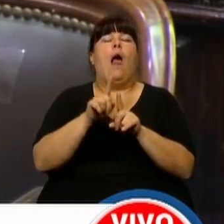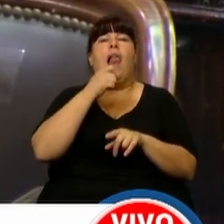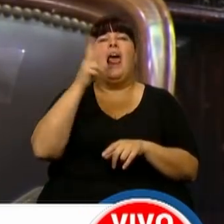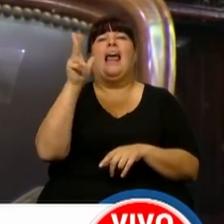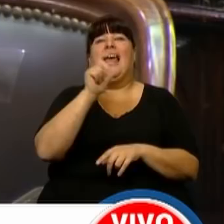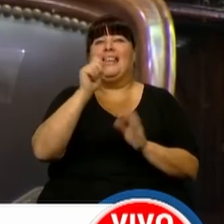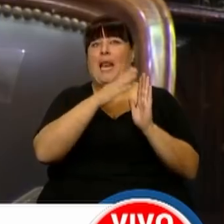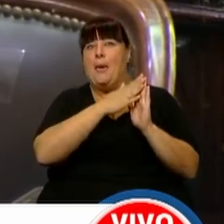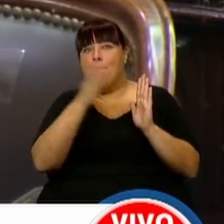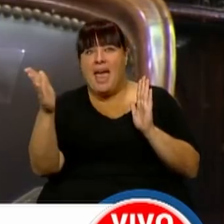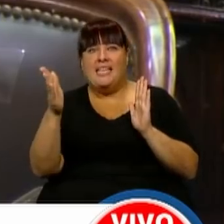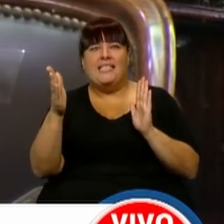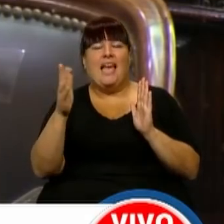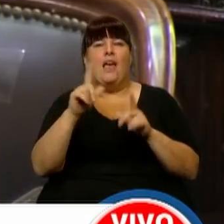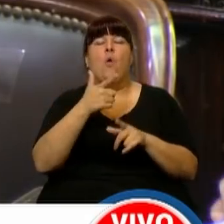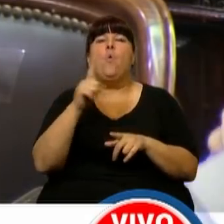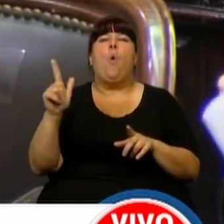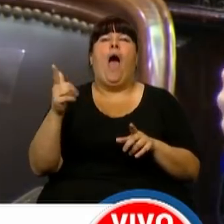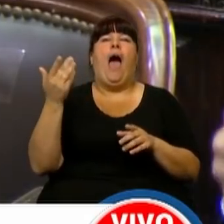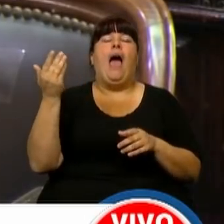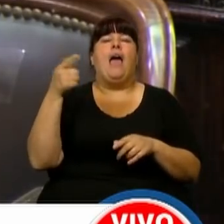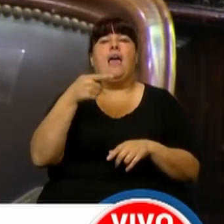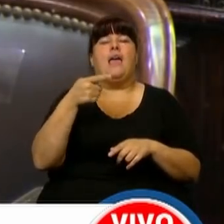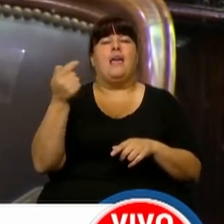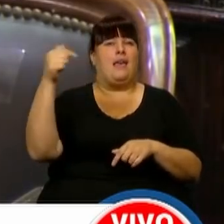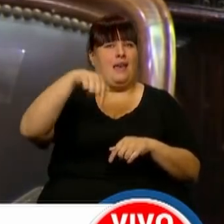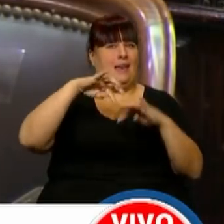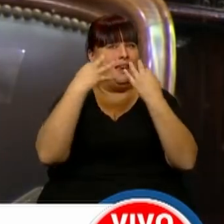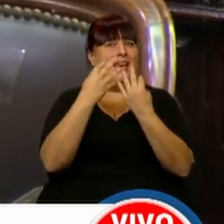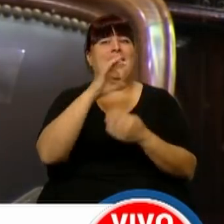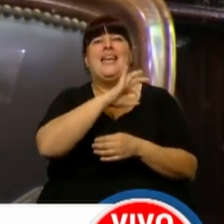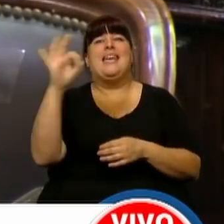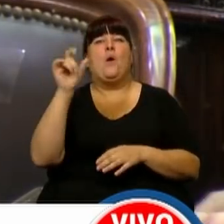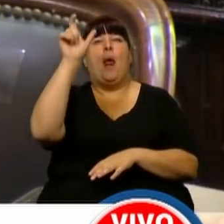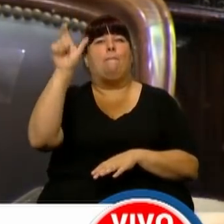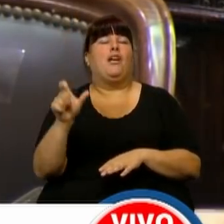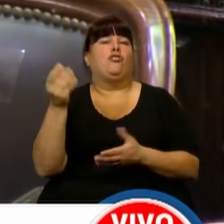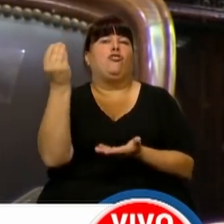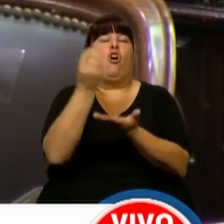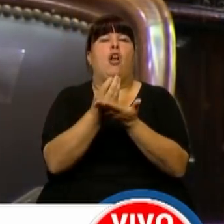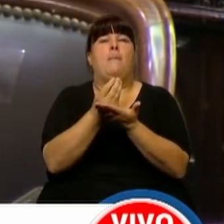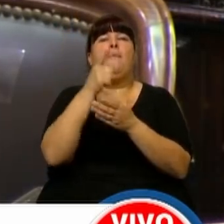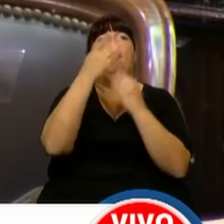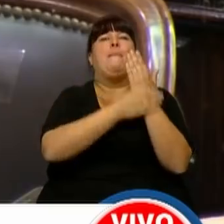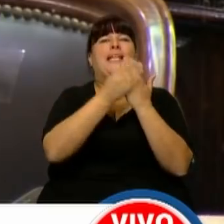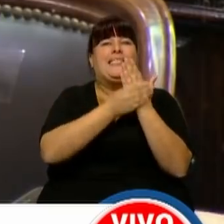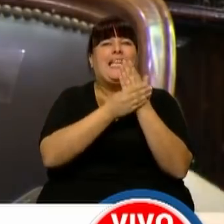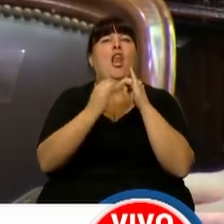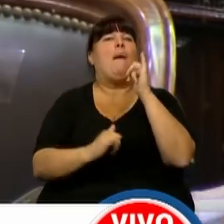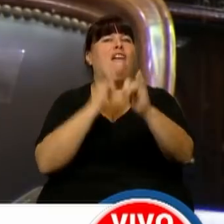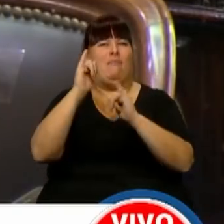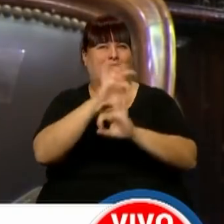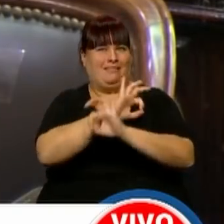3 meses no se aparezca por la Cámara ningún miembro de ningún ministerio a